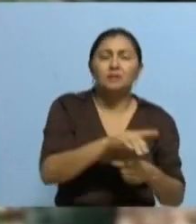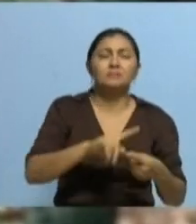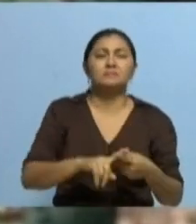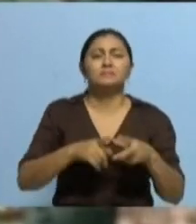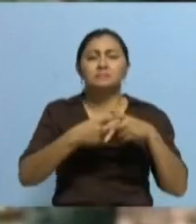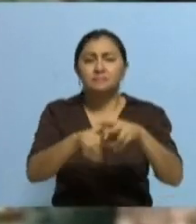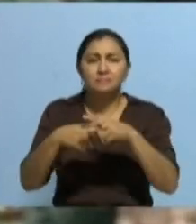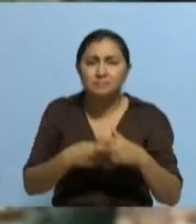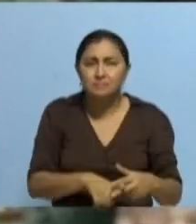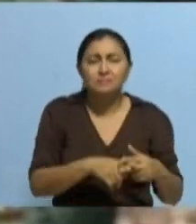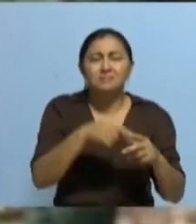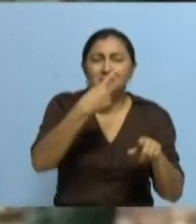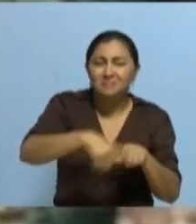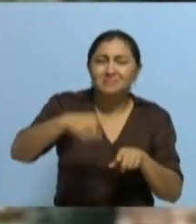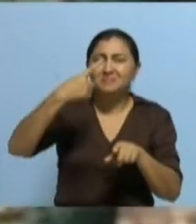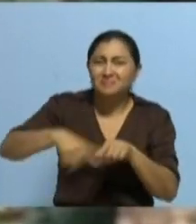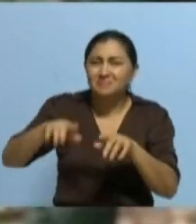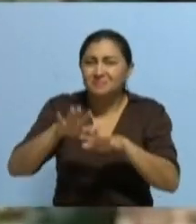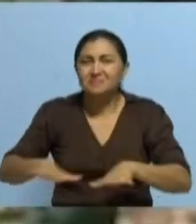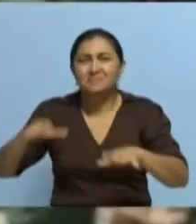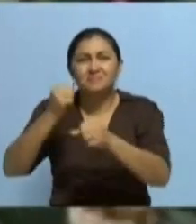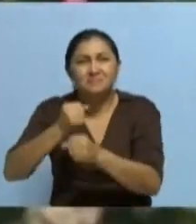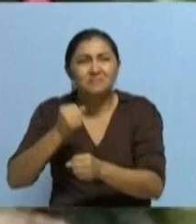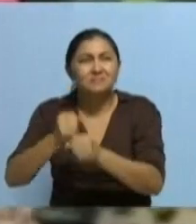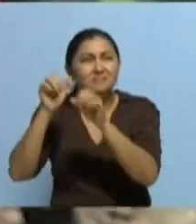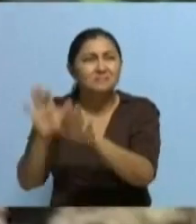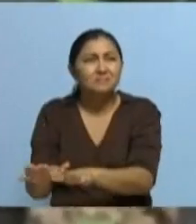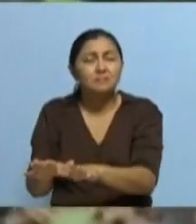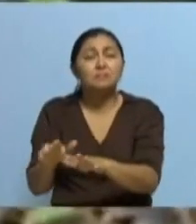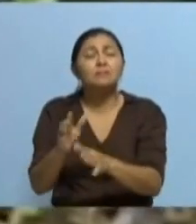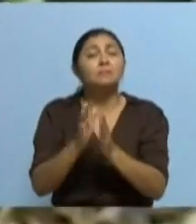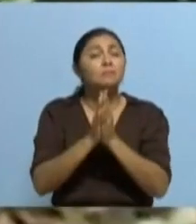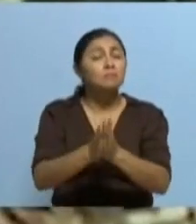talleres u otro espacio laboral, pero que